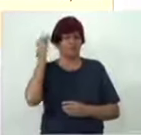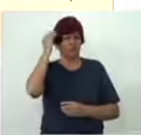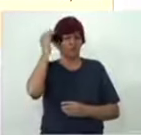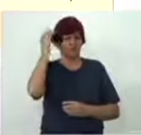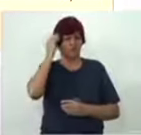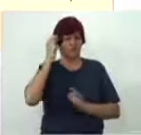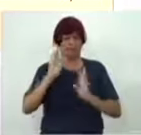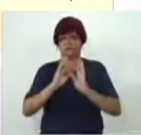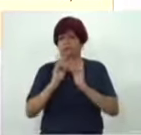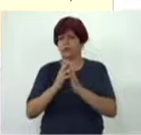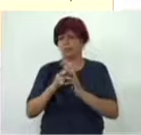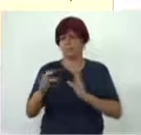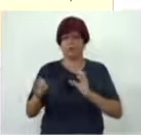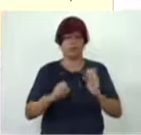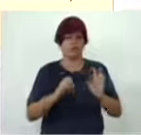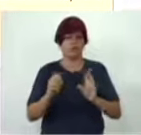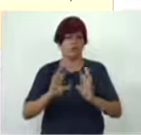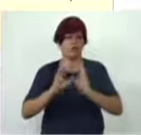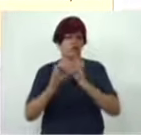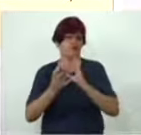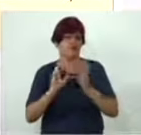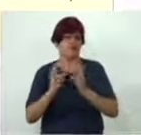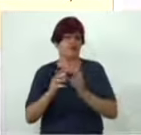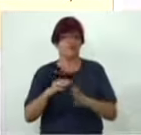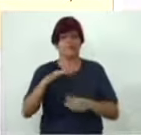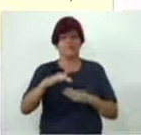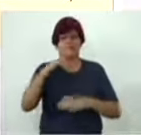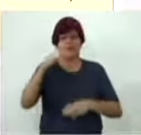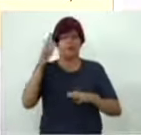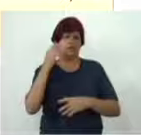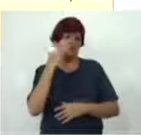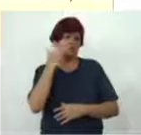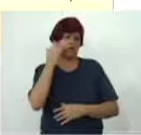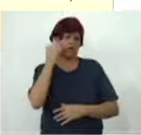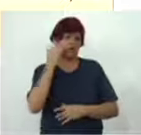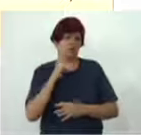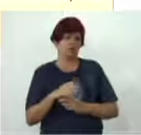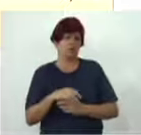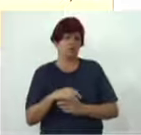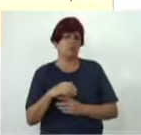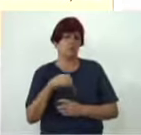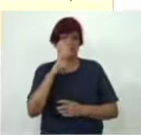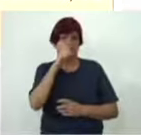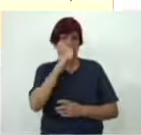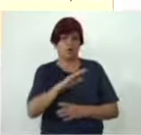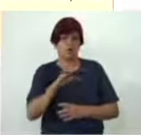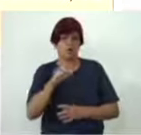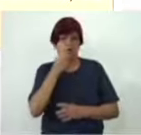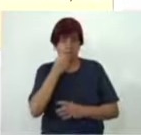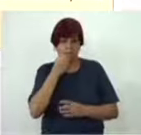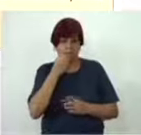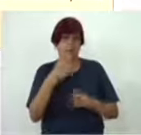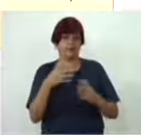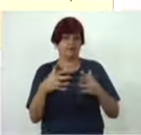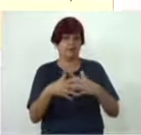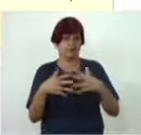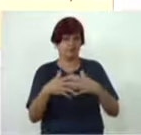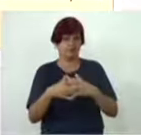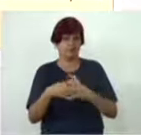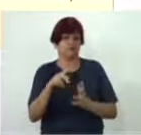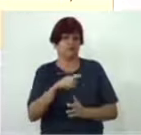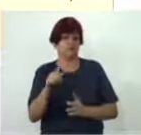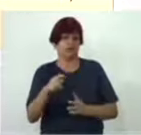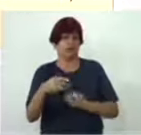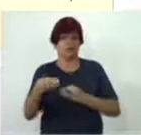conocimiento del mundo de los objetos relacionados con la forma, con los tamaños, con los colores, ellos pueden entonces establecer relaciones entre ellos